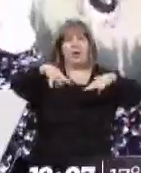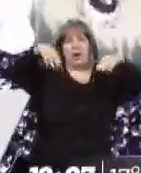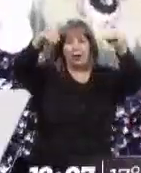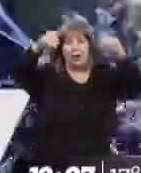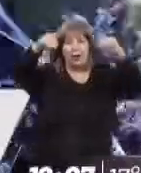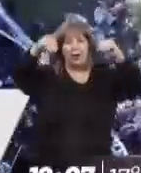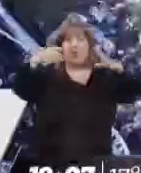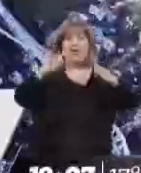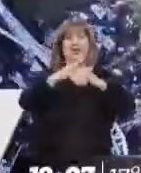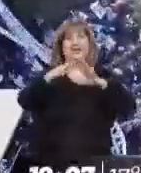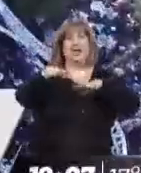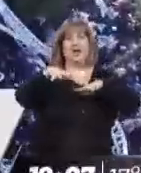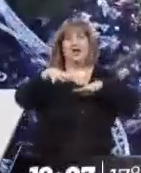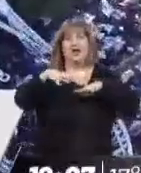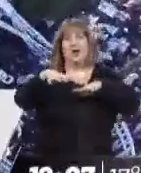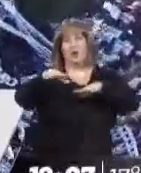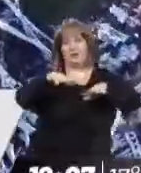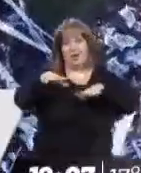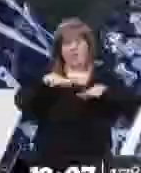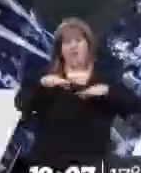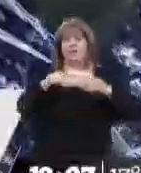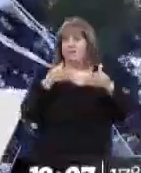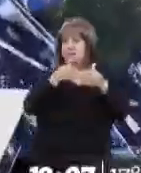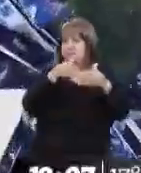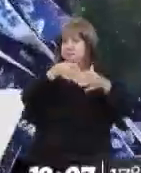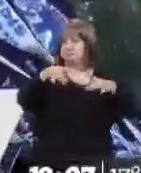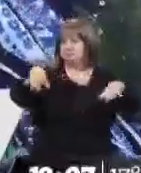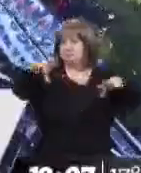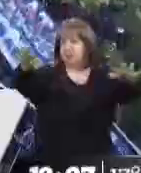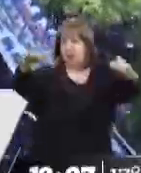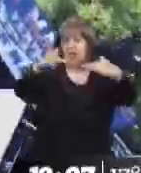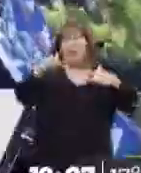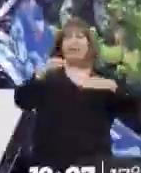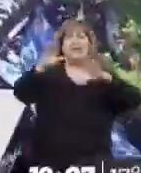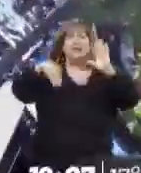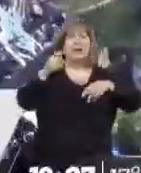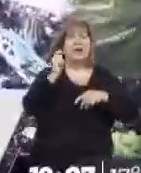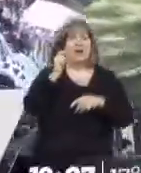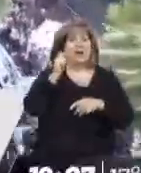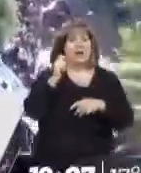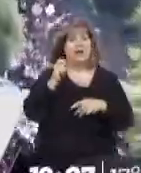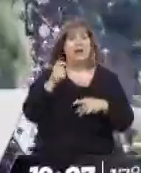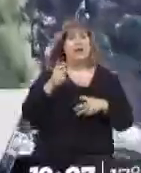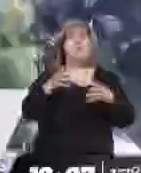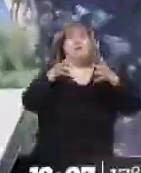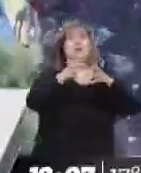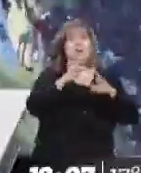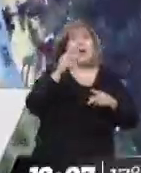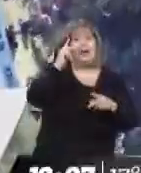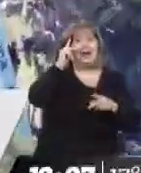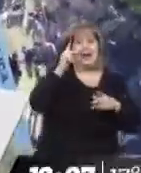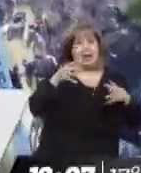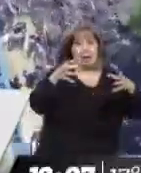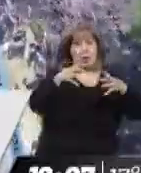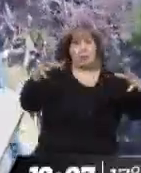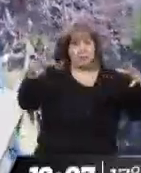es el acto por la lealtad peronista convocado por el kirchnerismo, y hubo alguna respuesta. Eso te quería preguntar, Pablo, y